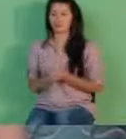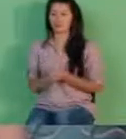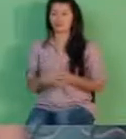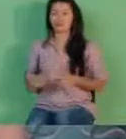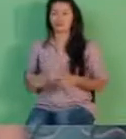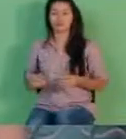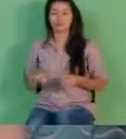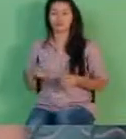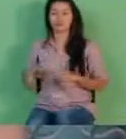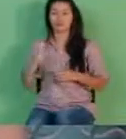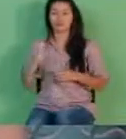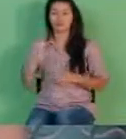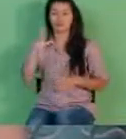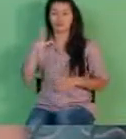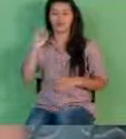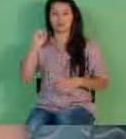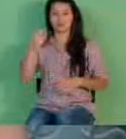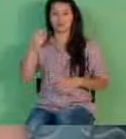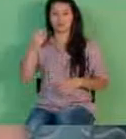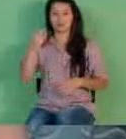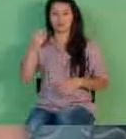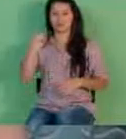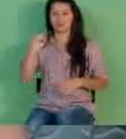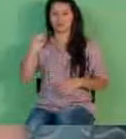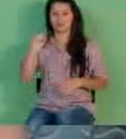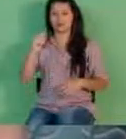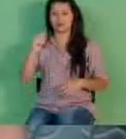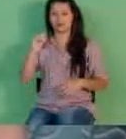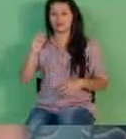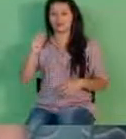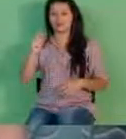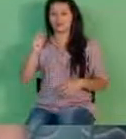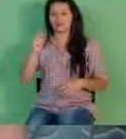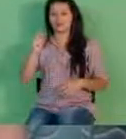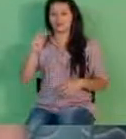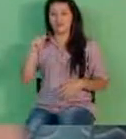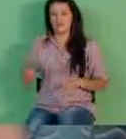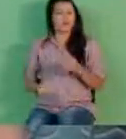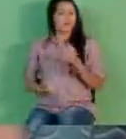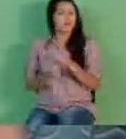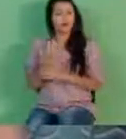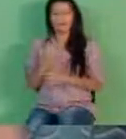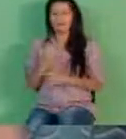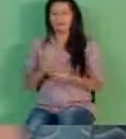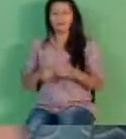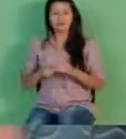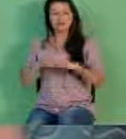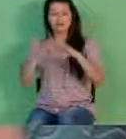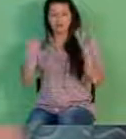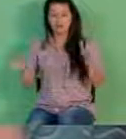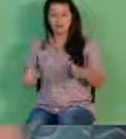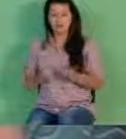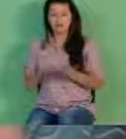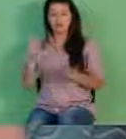la parte de ecografías tiene nuevos equipos y nada como tal toda la infraestructura que está en ese momento